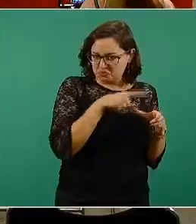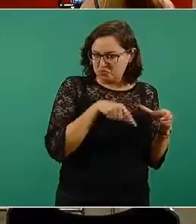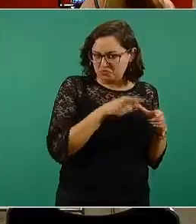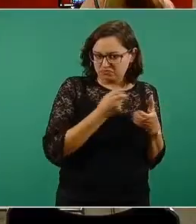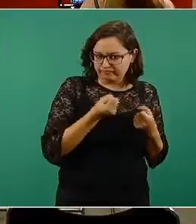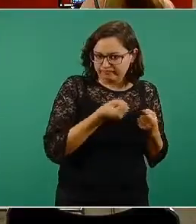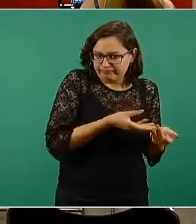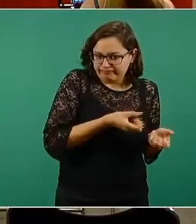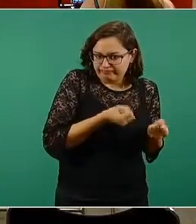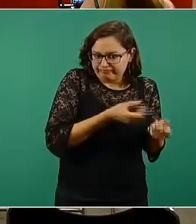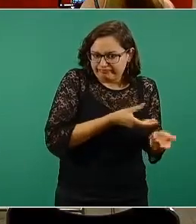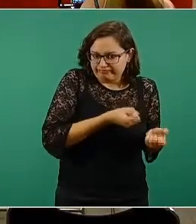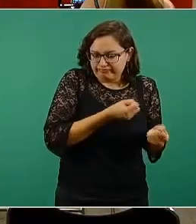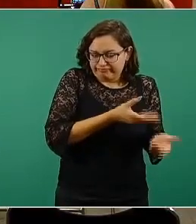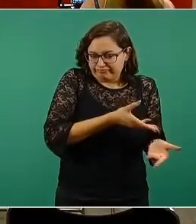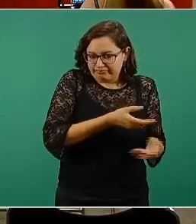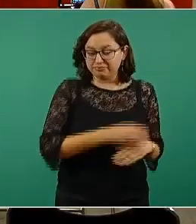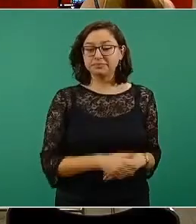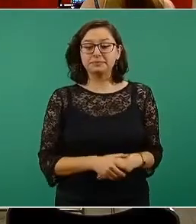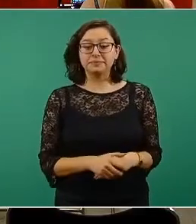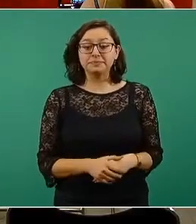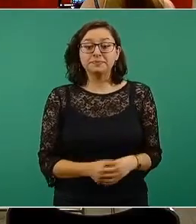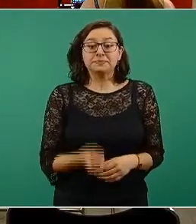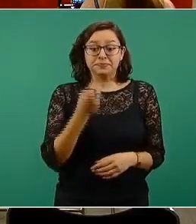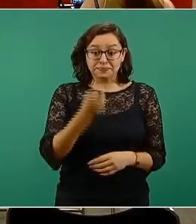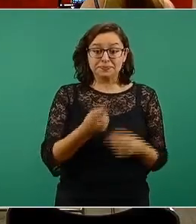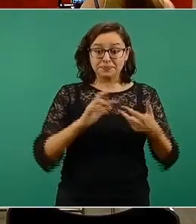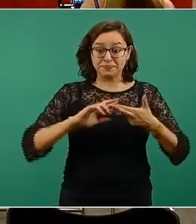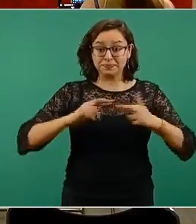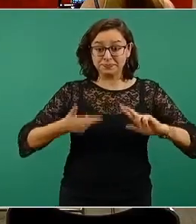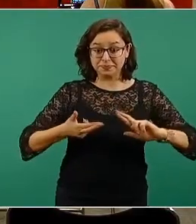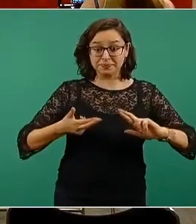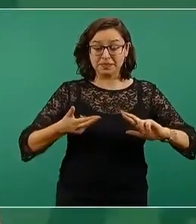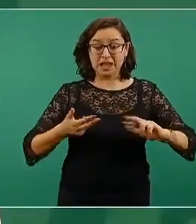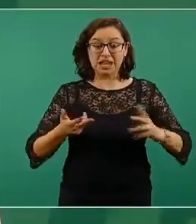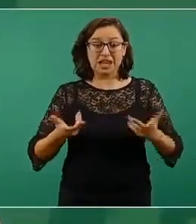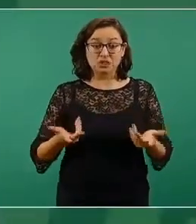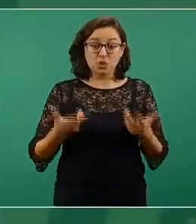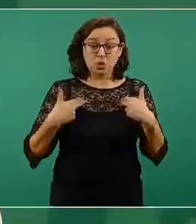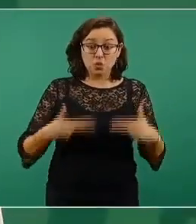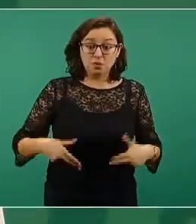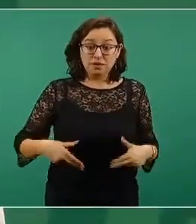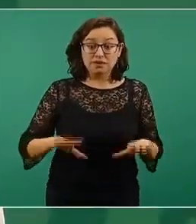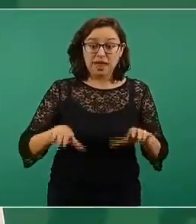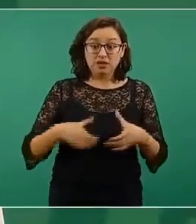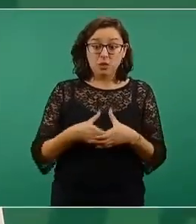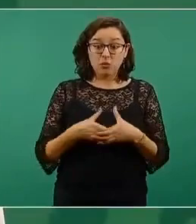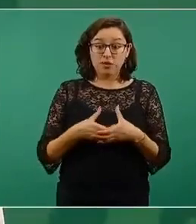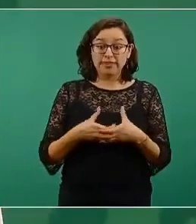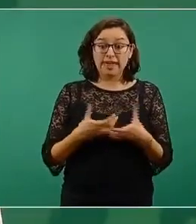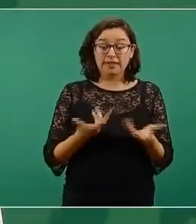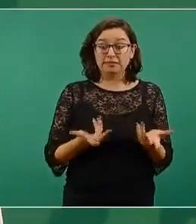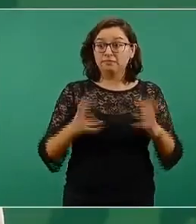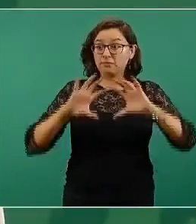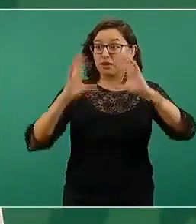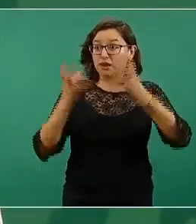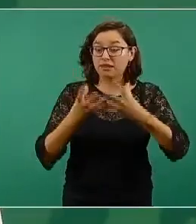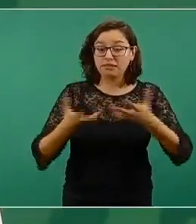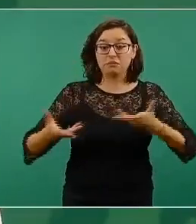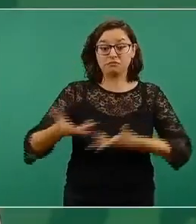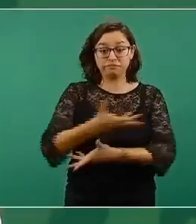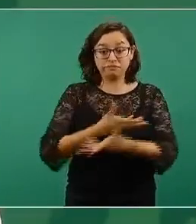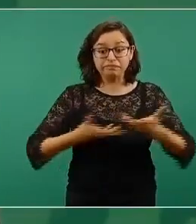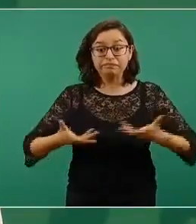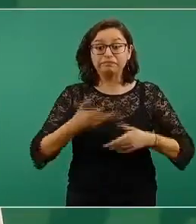Y en ese modelo de relación entre personas, entre comunidades y también con el planeta,